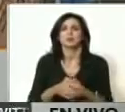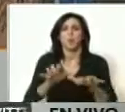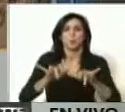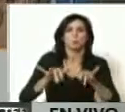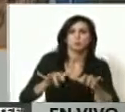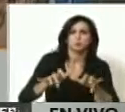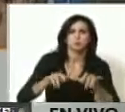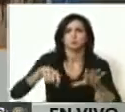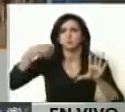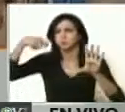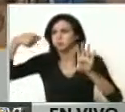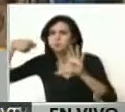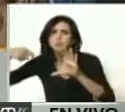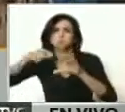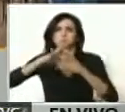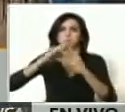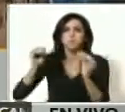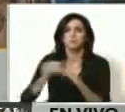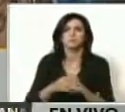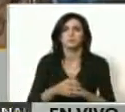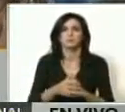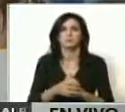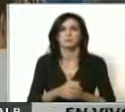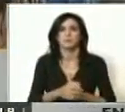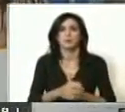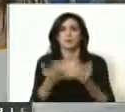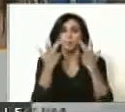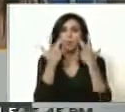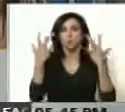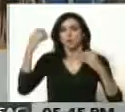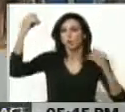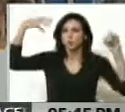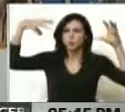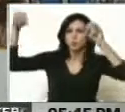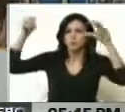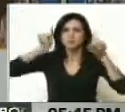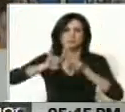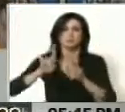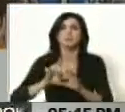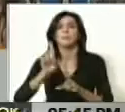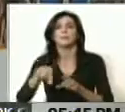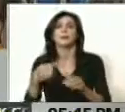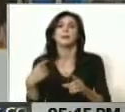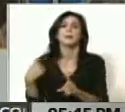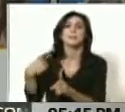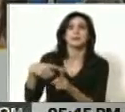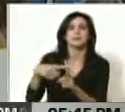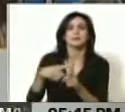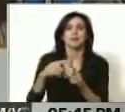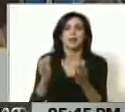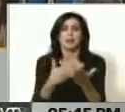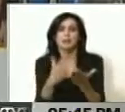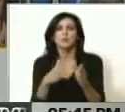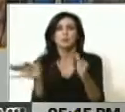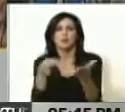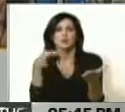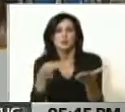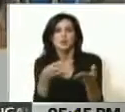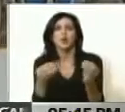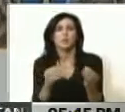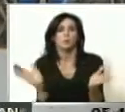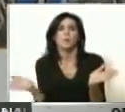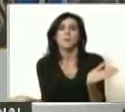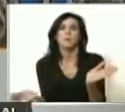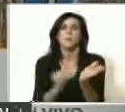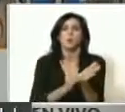sector afín y que conecta y que termina visualizando lo que nosotros hacemos, y la editorial, las publicaciones, cómo podemos hacer las carátulas de